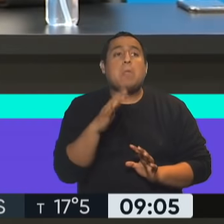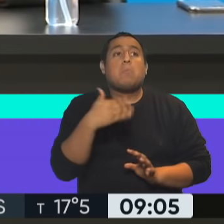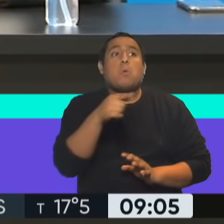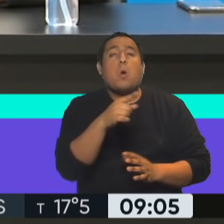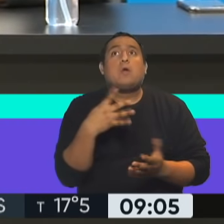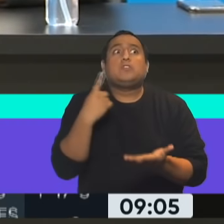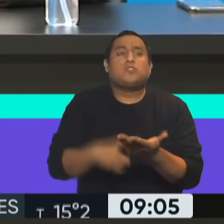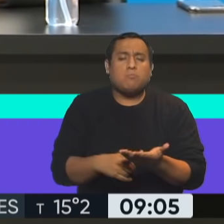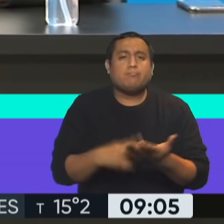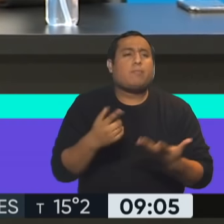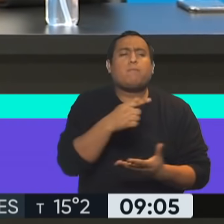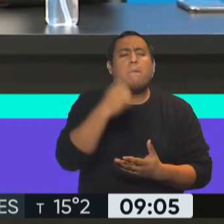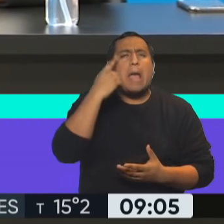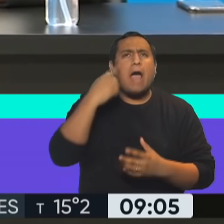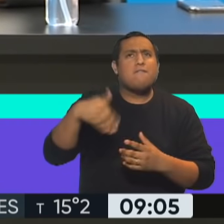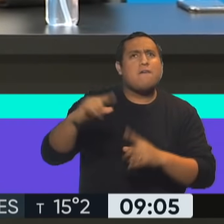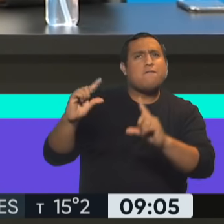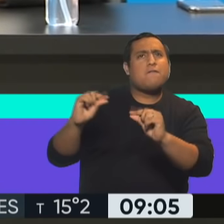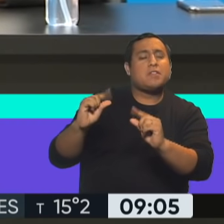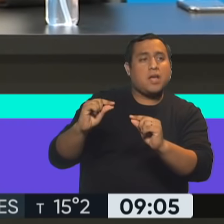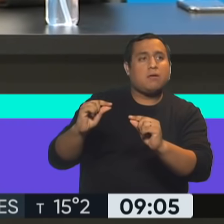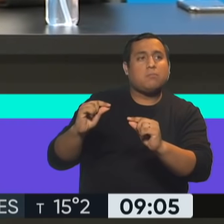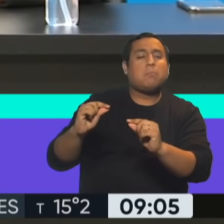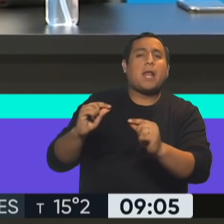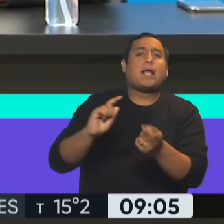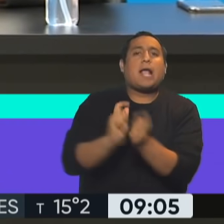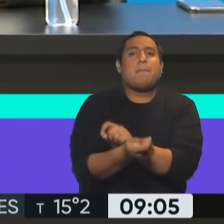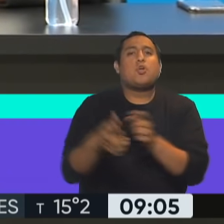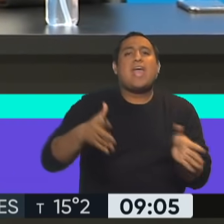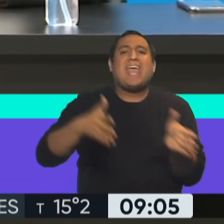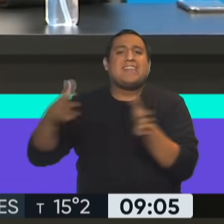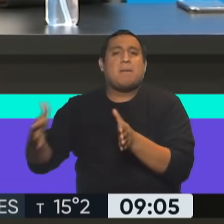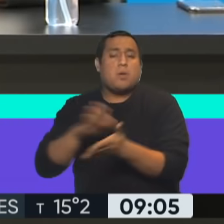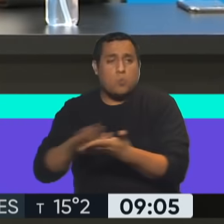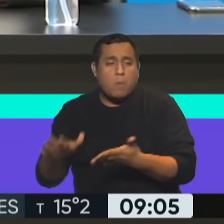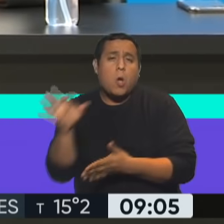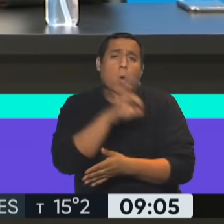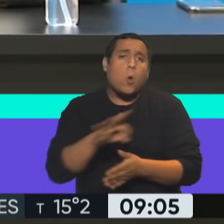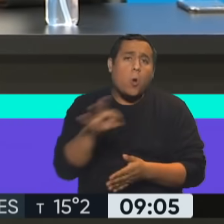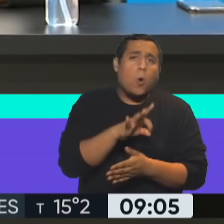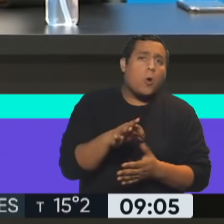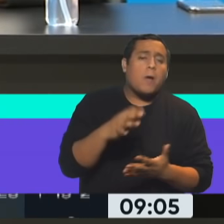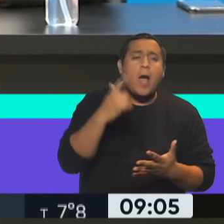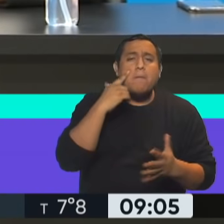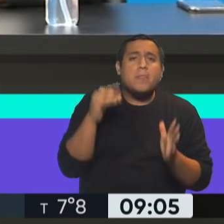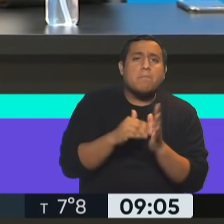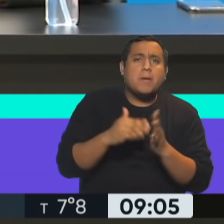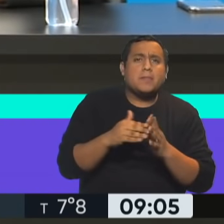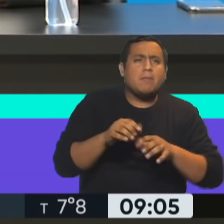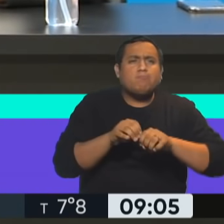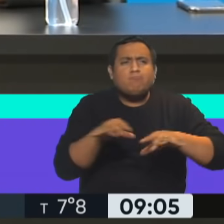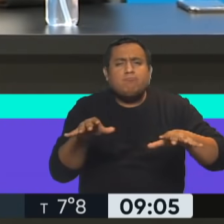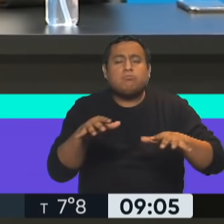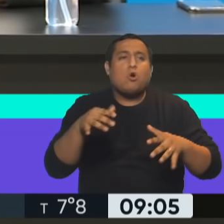fecha estipulada para, en términos generales, avanzar hacia otra etapa o para ver si hay algún tipo de efecto negativo o si esto sí